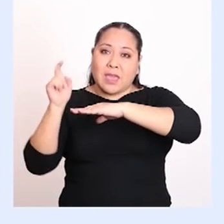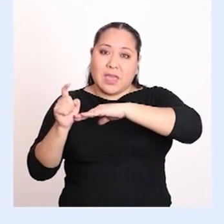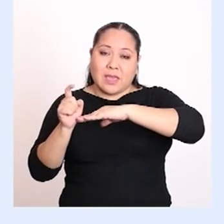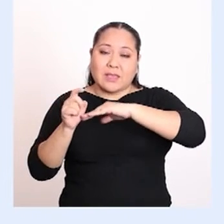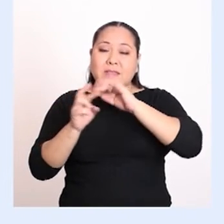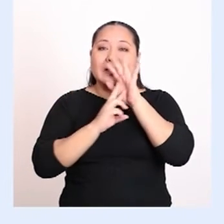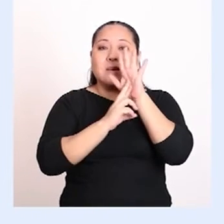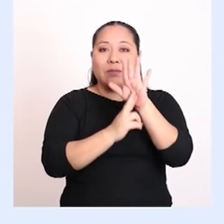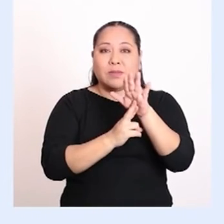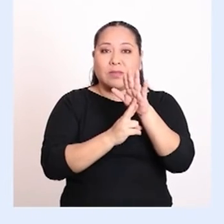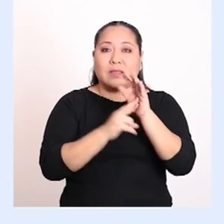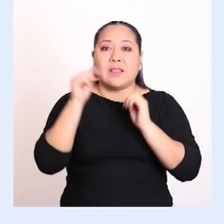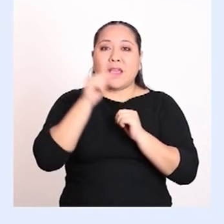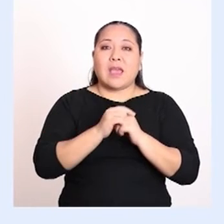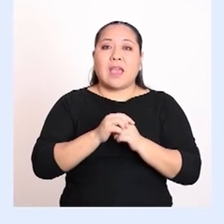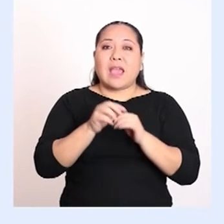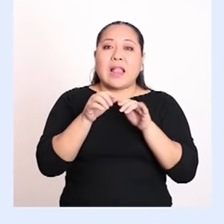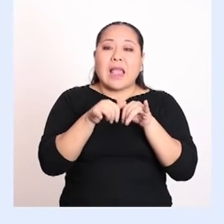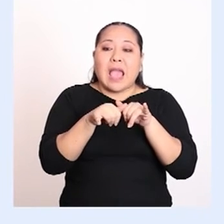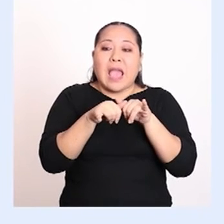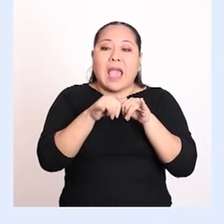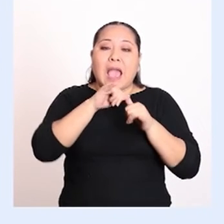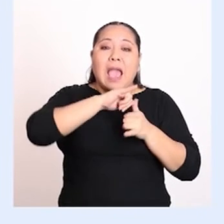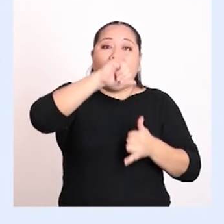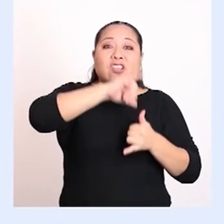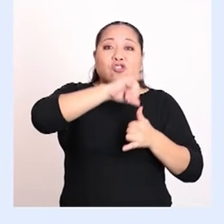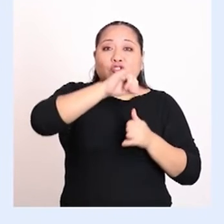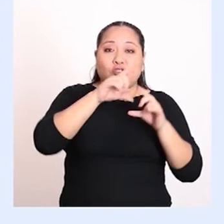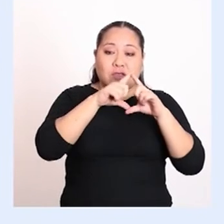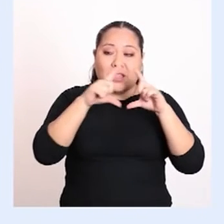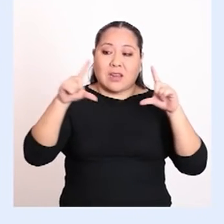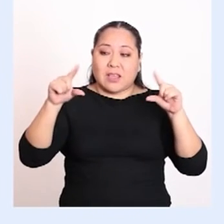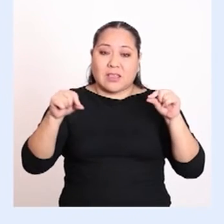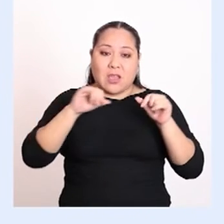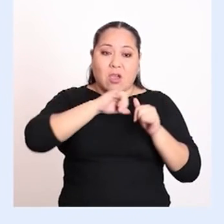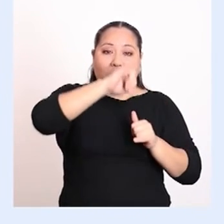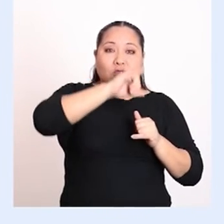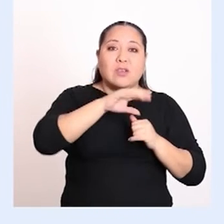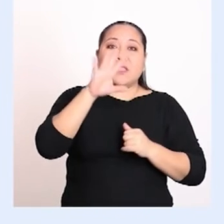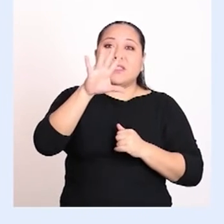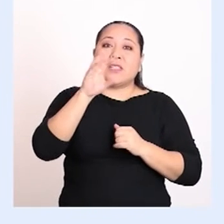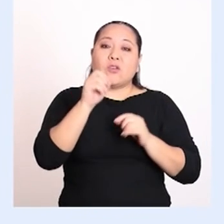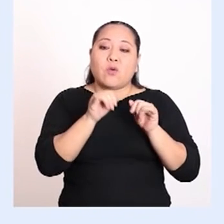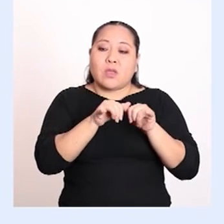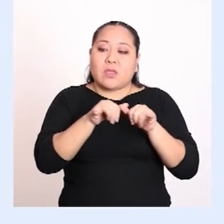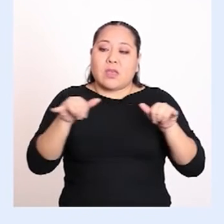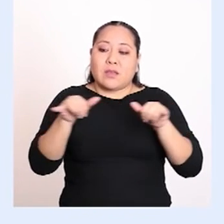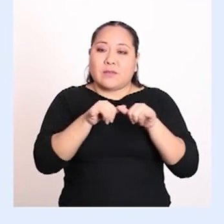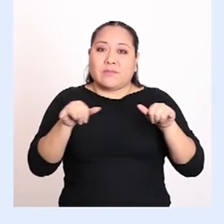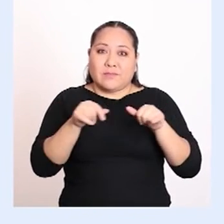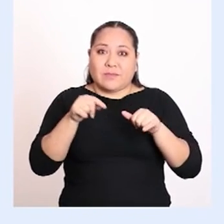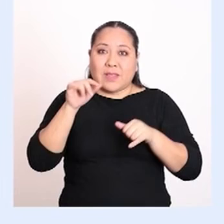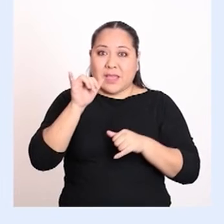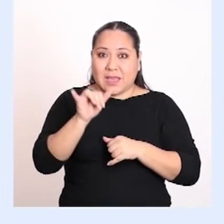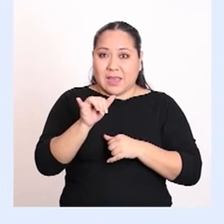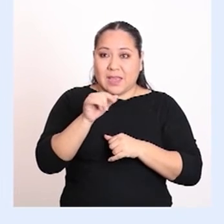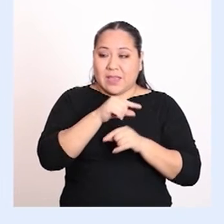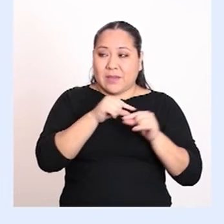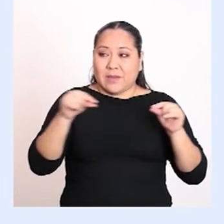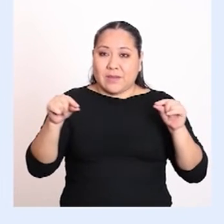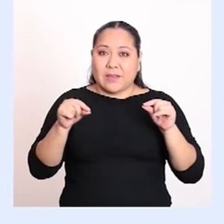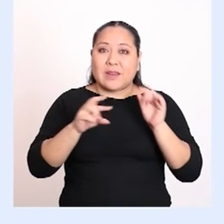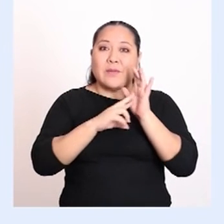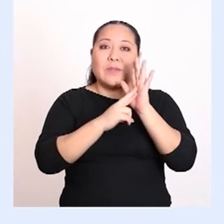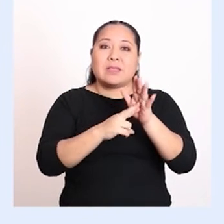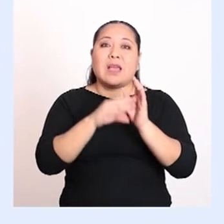y representa el ancho del rectángulo. 50 es un valor del eje Y, representa